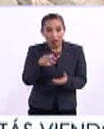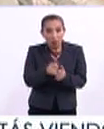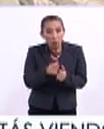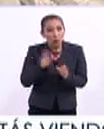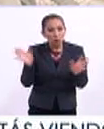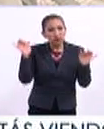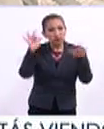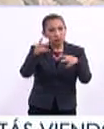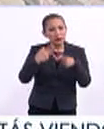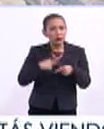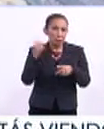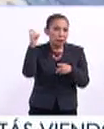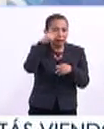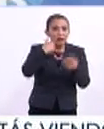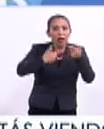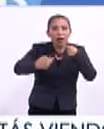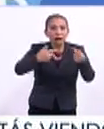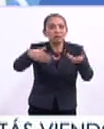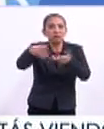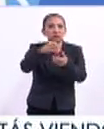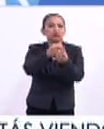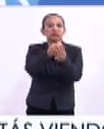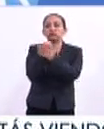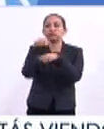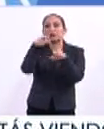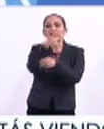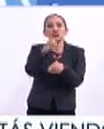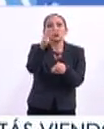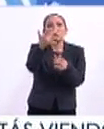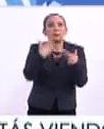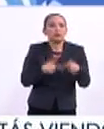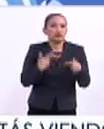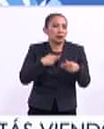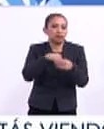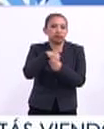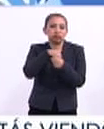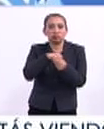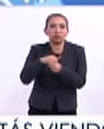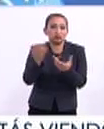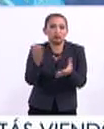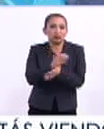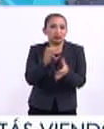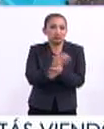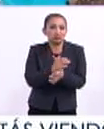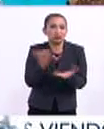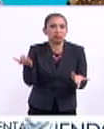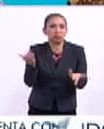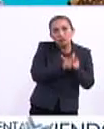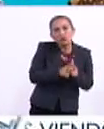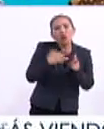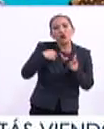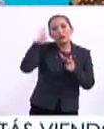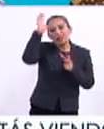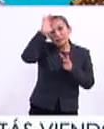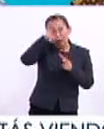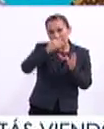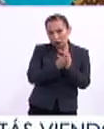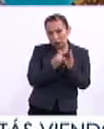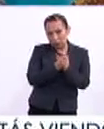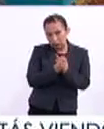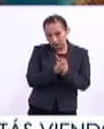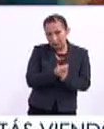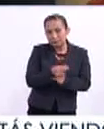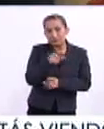bastante concurrencia, entonces es un poco difícil, porque pues un debate entre 150 personas en una cantina, pues te imaginarás, ¿no? Imagínate. Y se llama